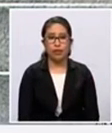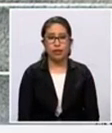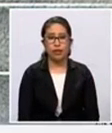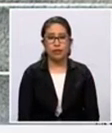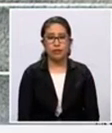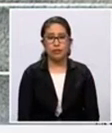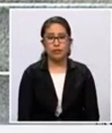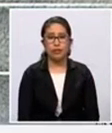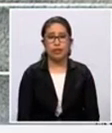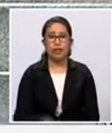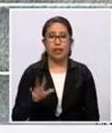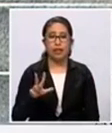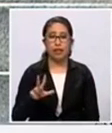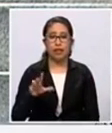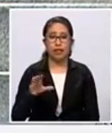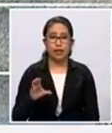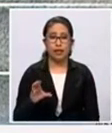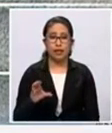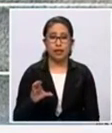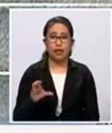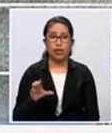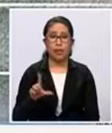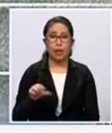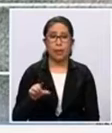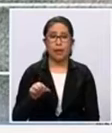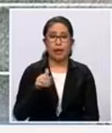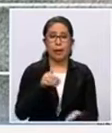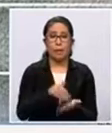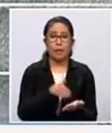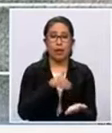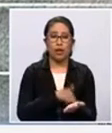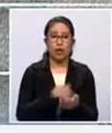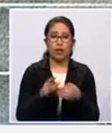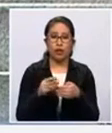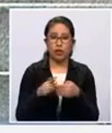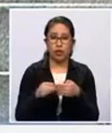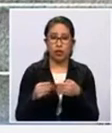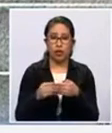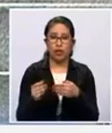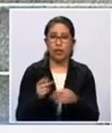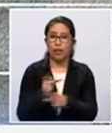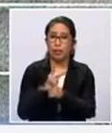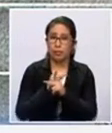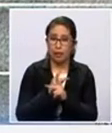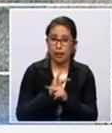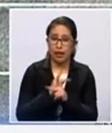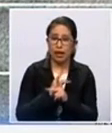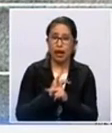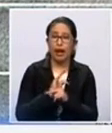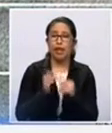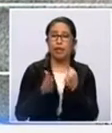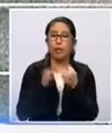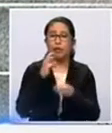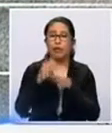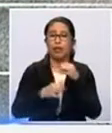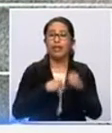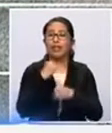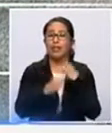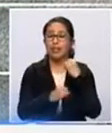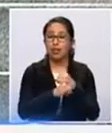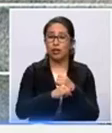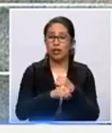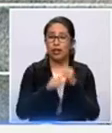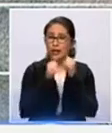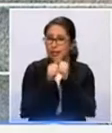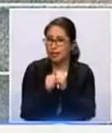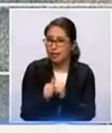solicitando son 320 millones de dólares al Fondo Monetario Internacional sin condicionamientos de ningún